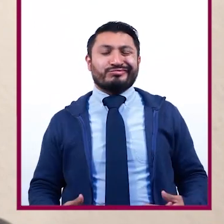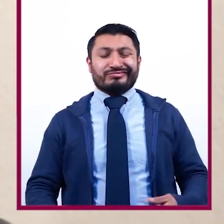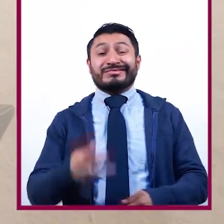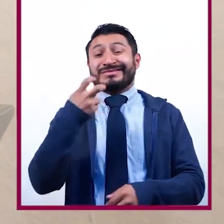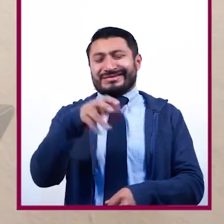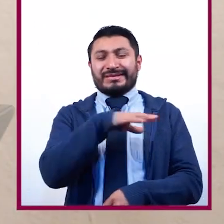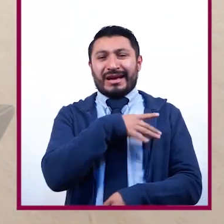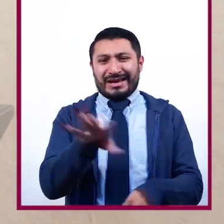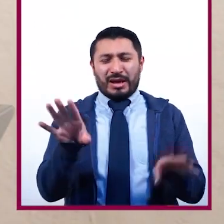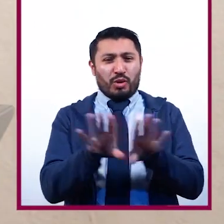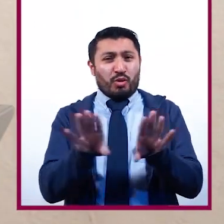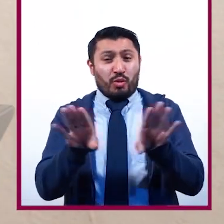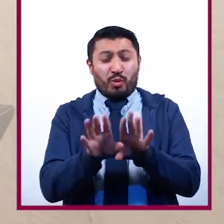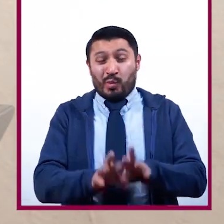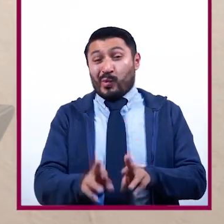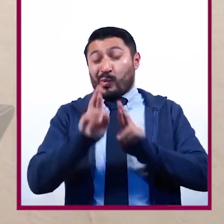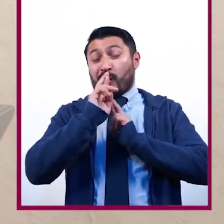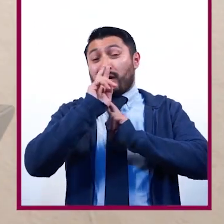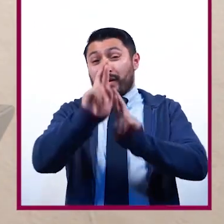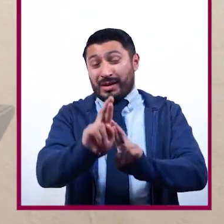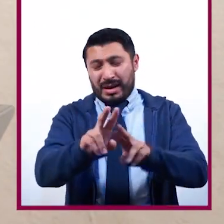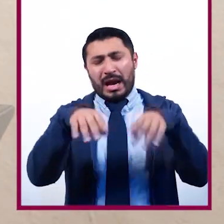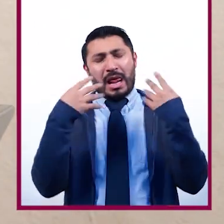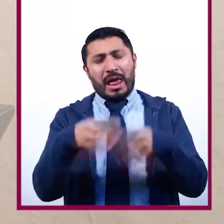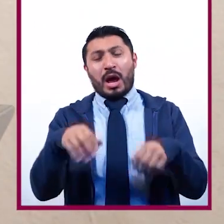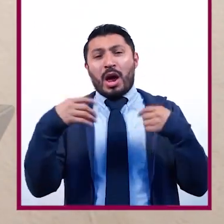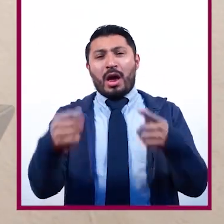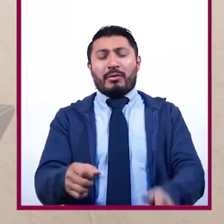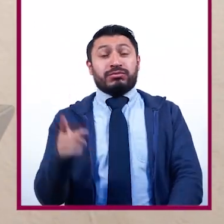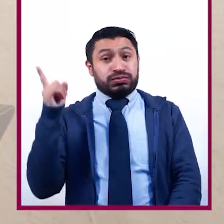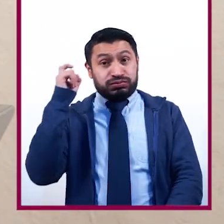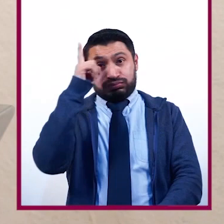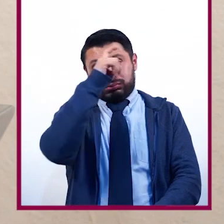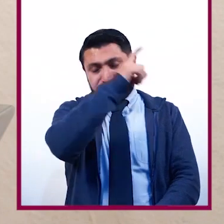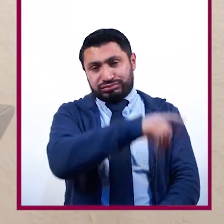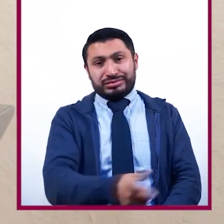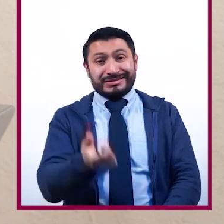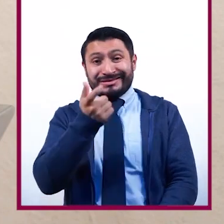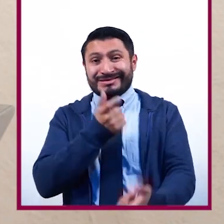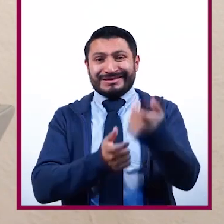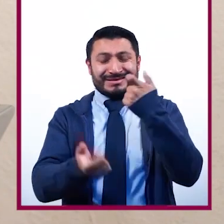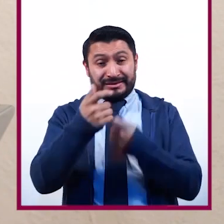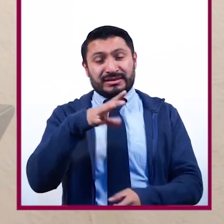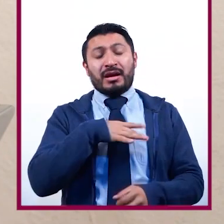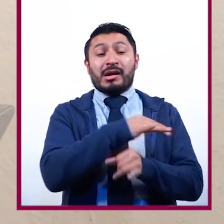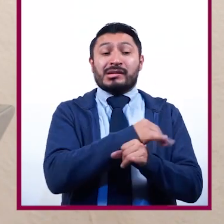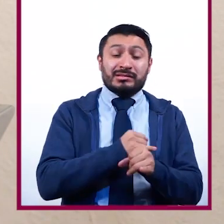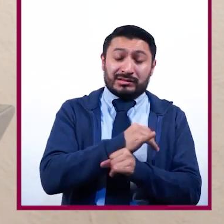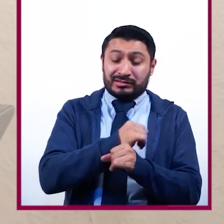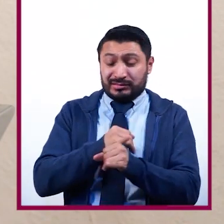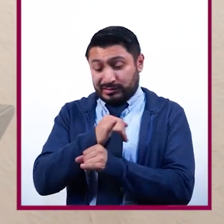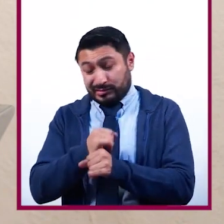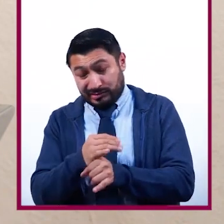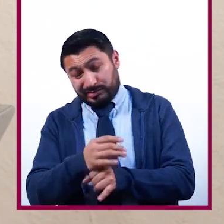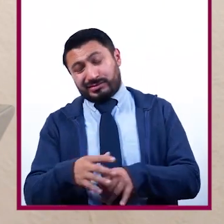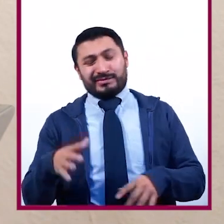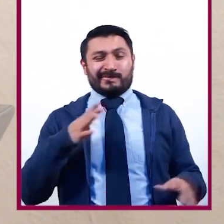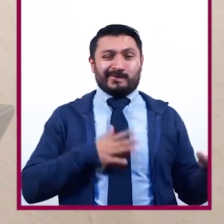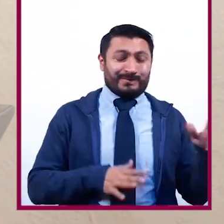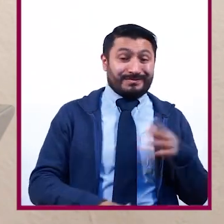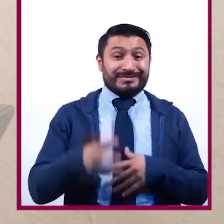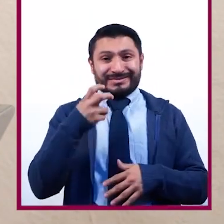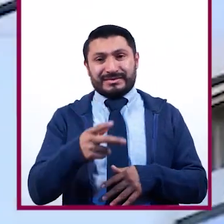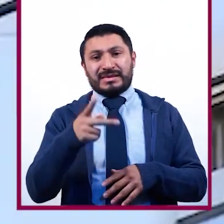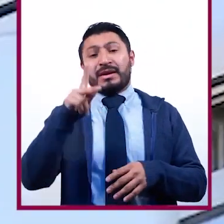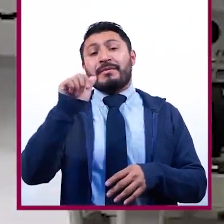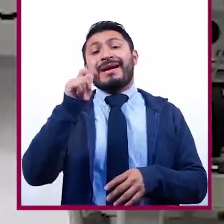humanidad. De manera general, son el resultado de un largo y costoso proceso que contempla una investigación exhaustiva en